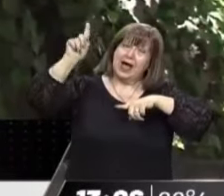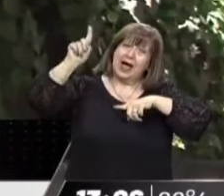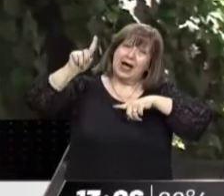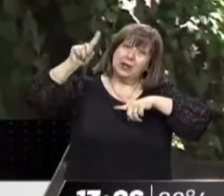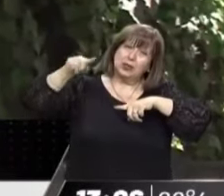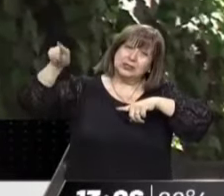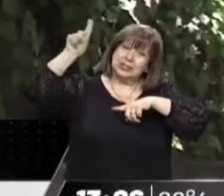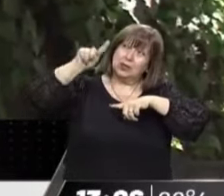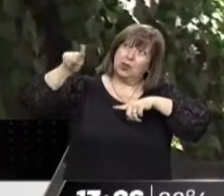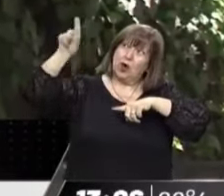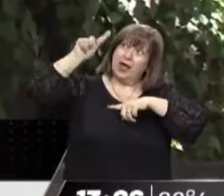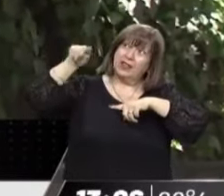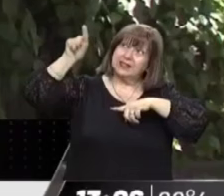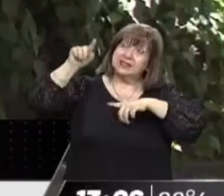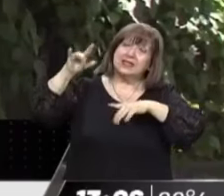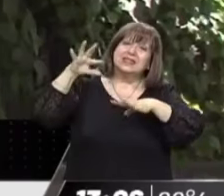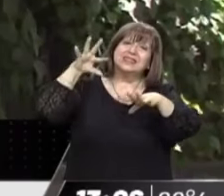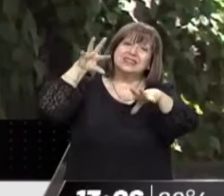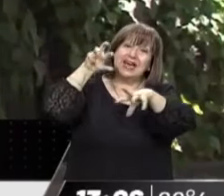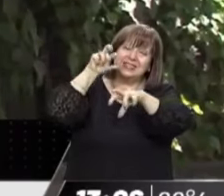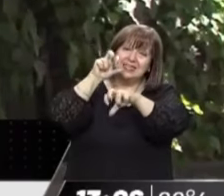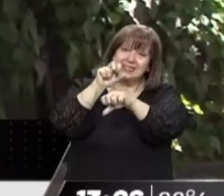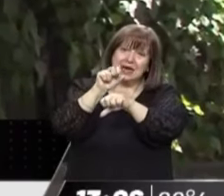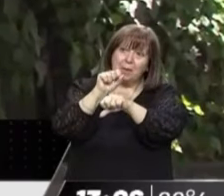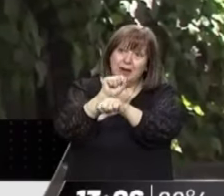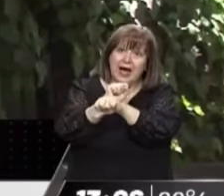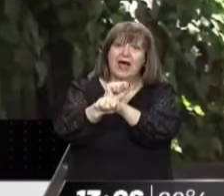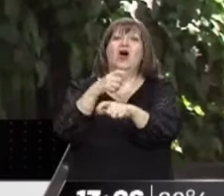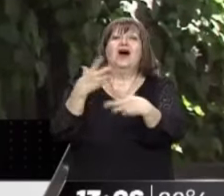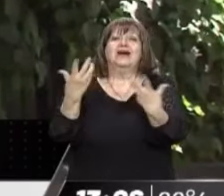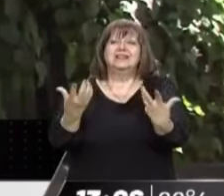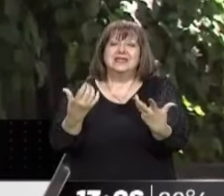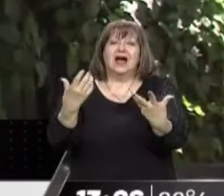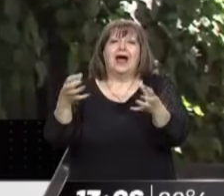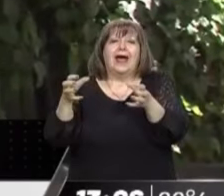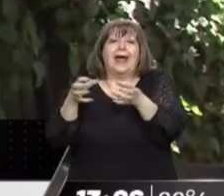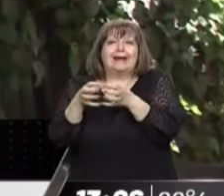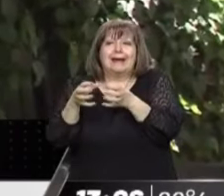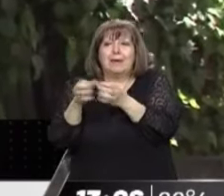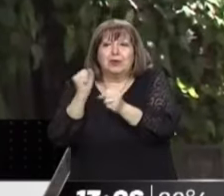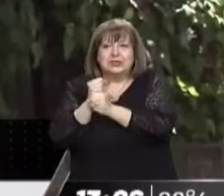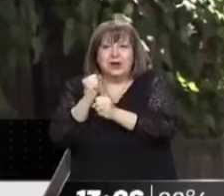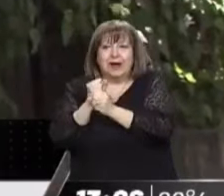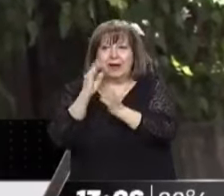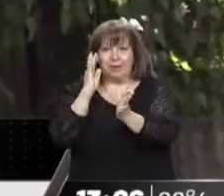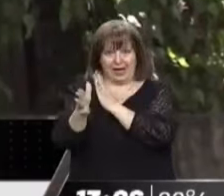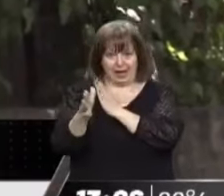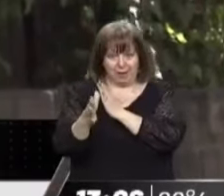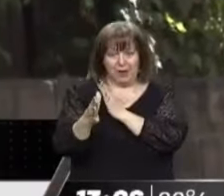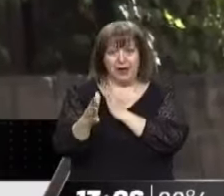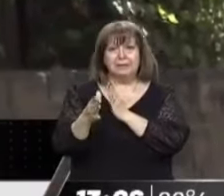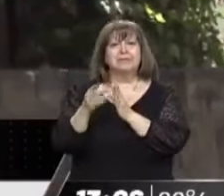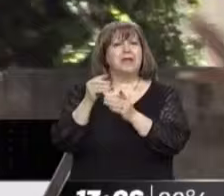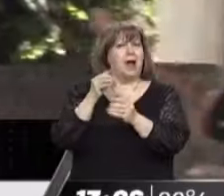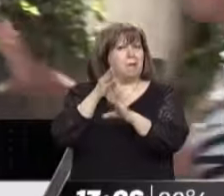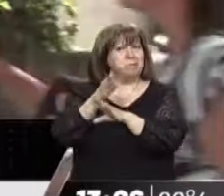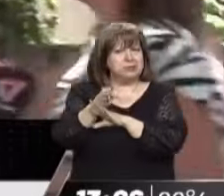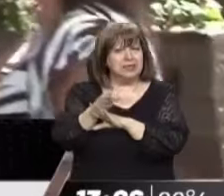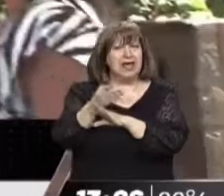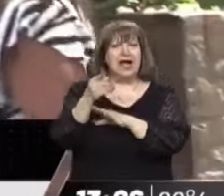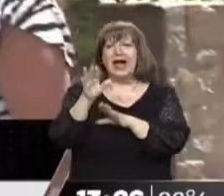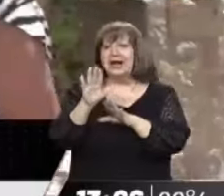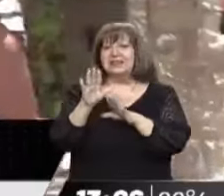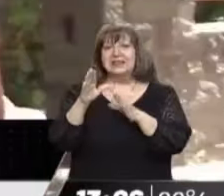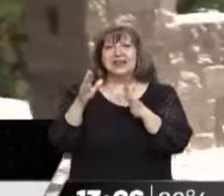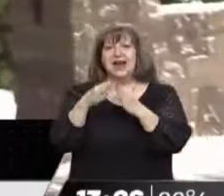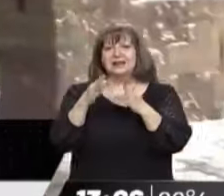donde va explicando, que dice, estás atrapado, descubrí las pistas, trabajé en equipo y escapate. ¿Qué significa? Claro. Que las salas de escape en